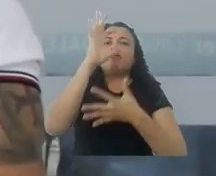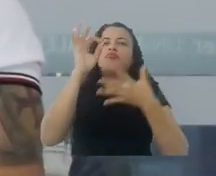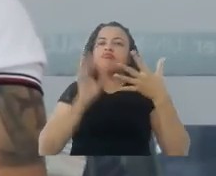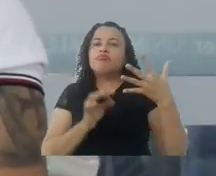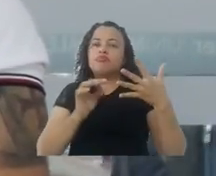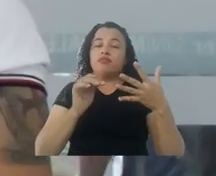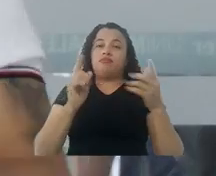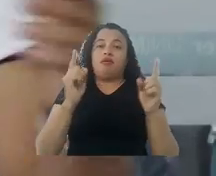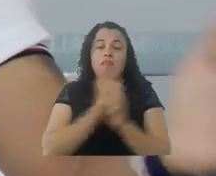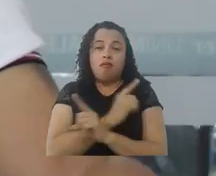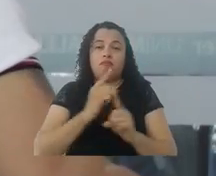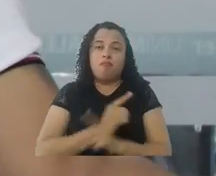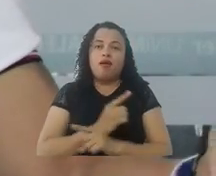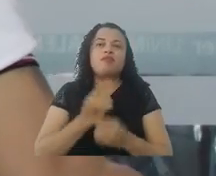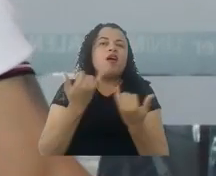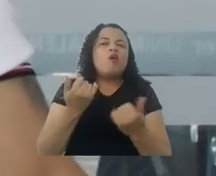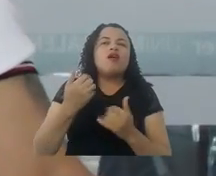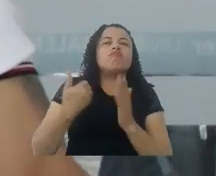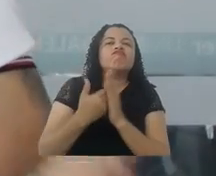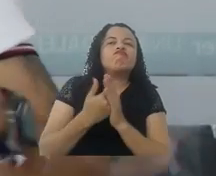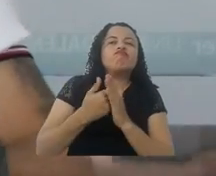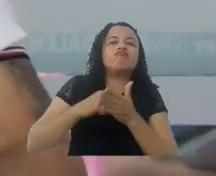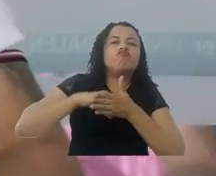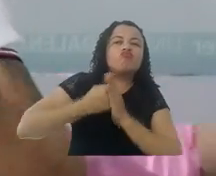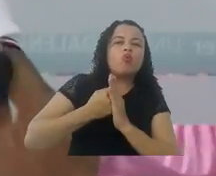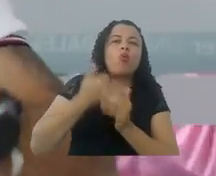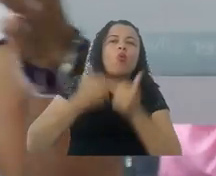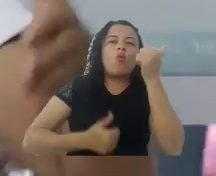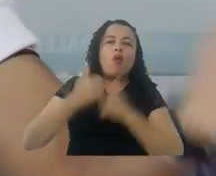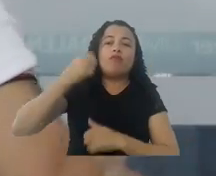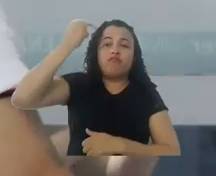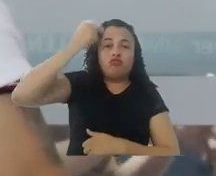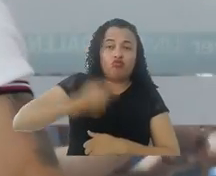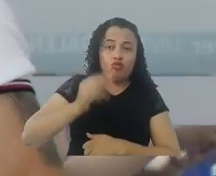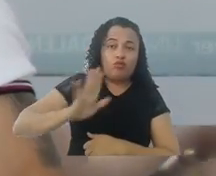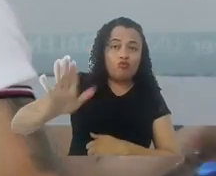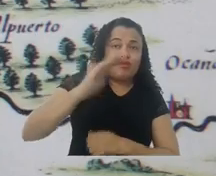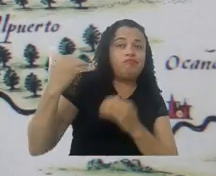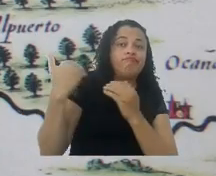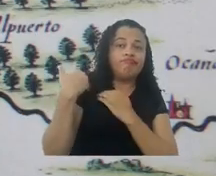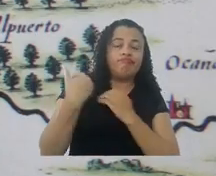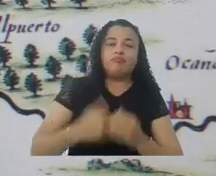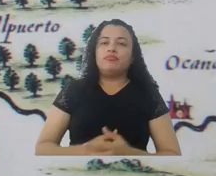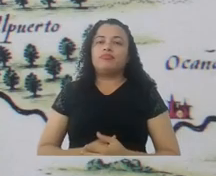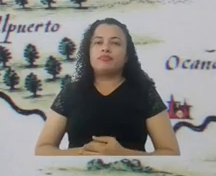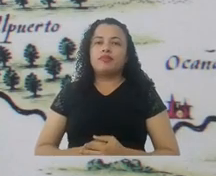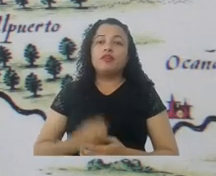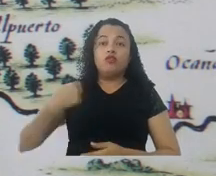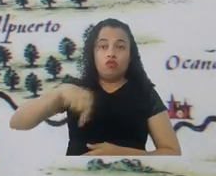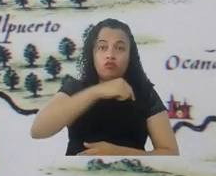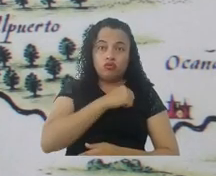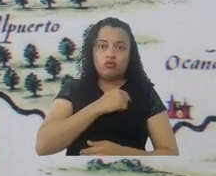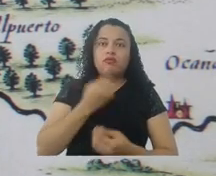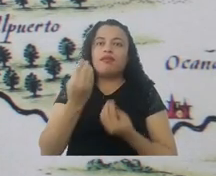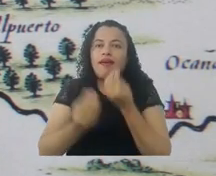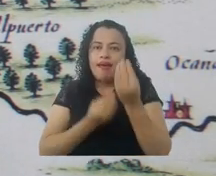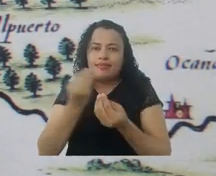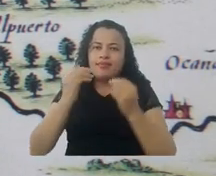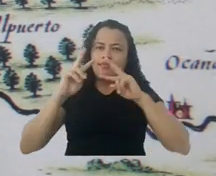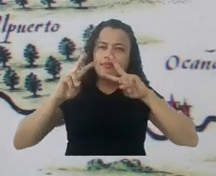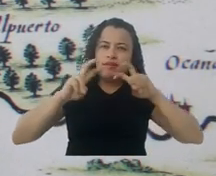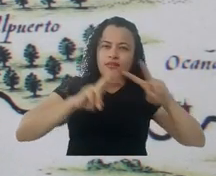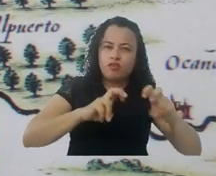eliminan de un día para otro, lo que nos queda es la historia y ustedes son los agentes que la van a mantener viva. Nosotros esperamos que la mayoría